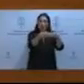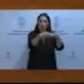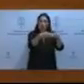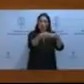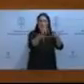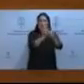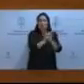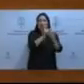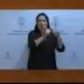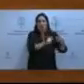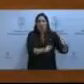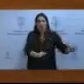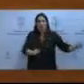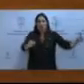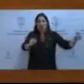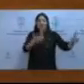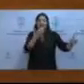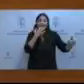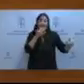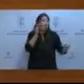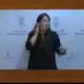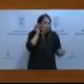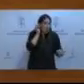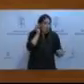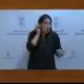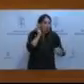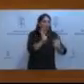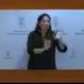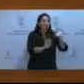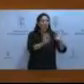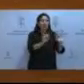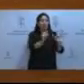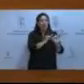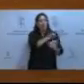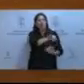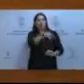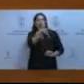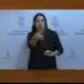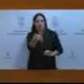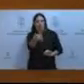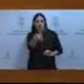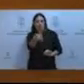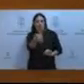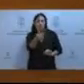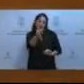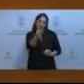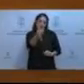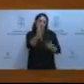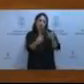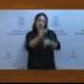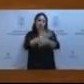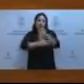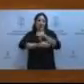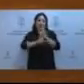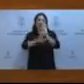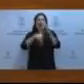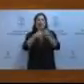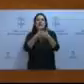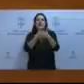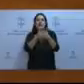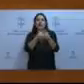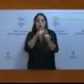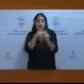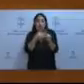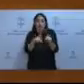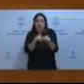duración. En el caso de las mujeres, se duplica el porcentaje de desempleo entre las personas con discapacidad, hasta llegar a la situación